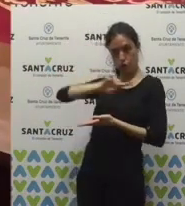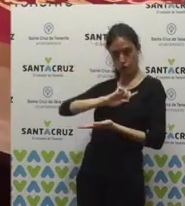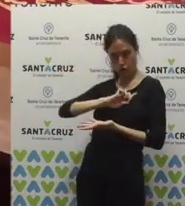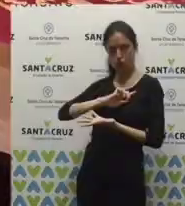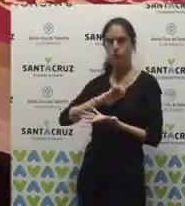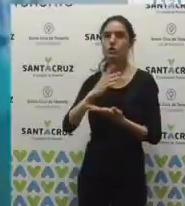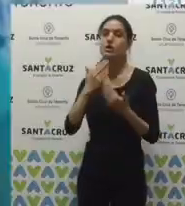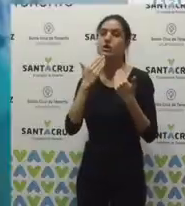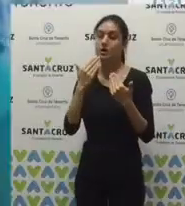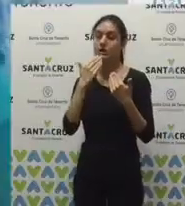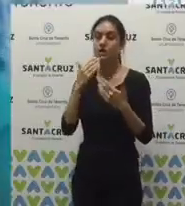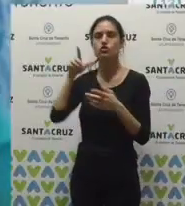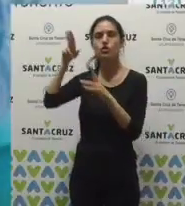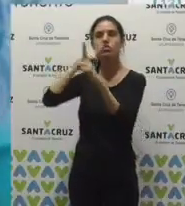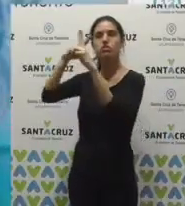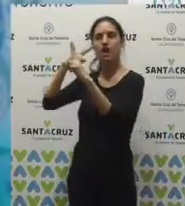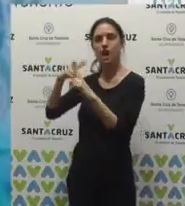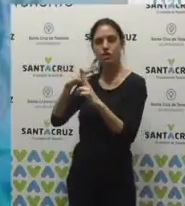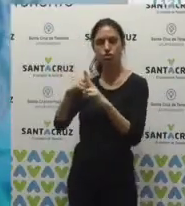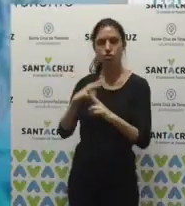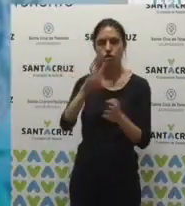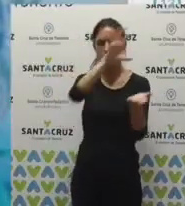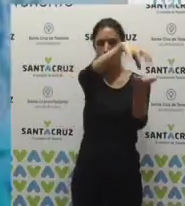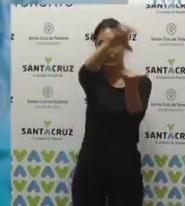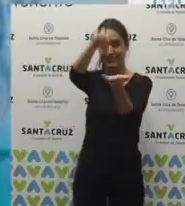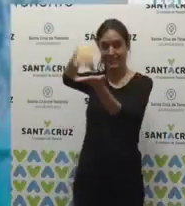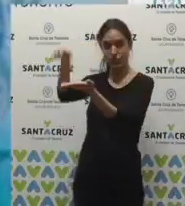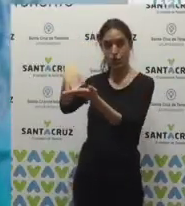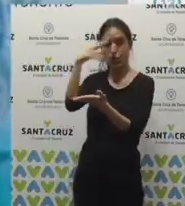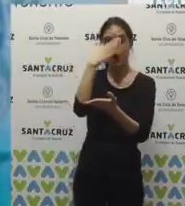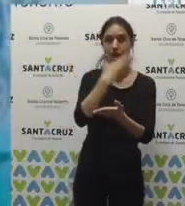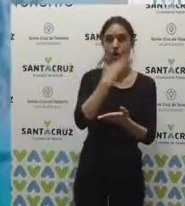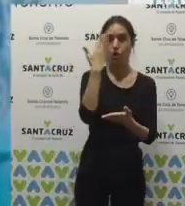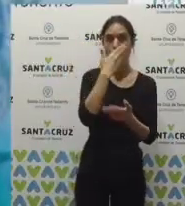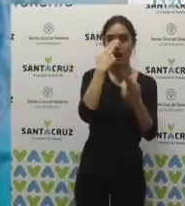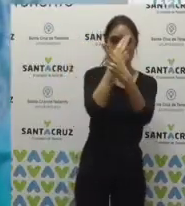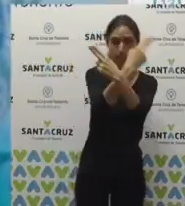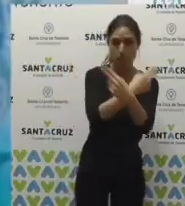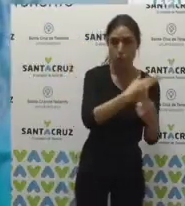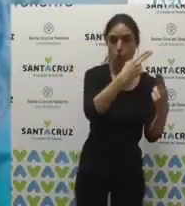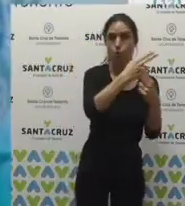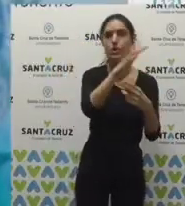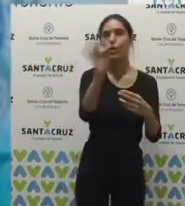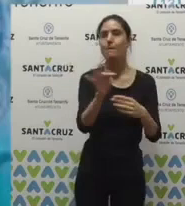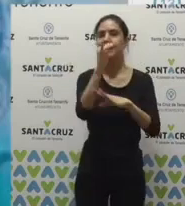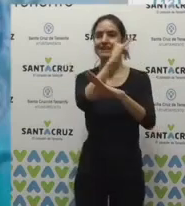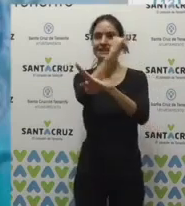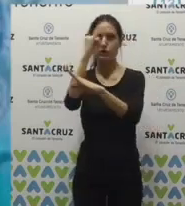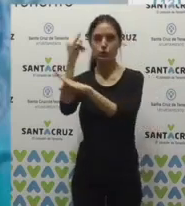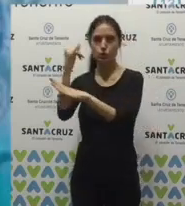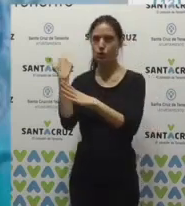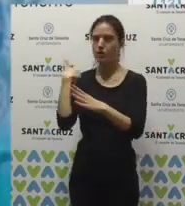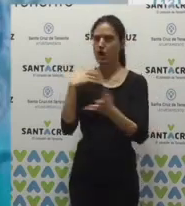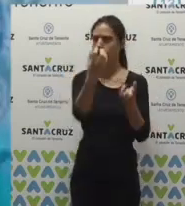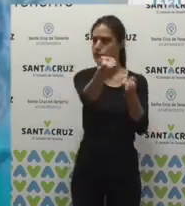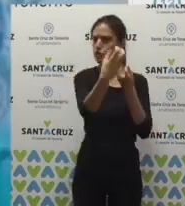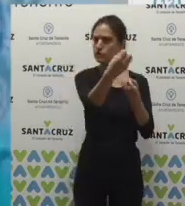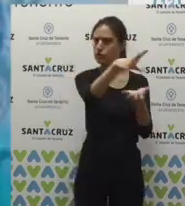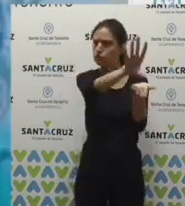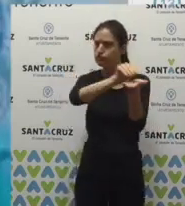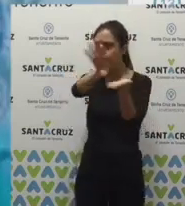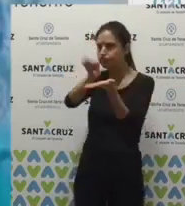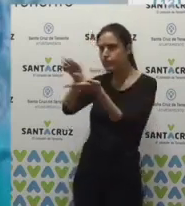recabado los datos de los centros escolares públicos de la ciudad así como de los institutos y de las